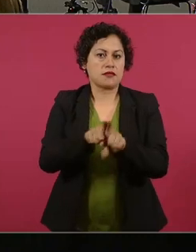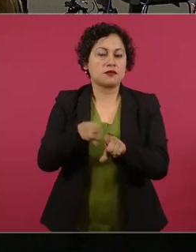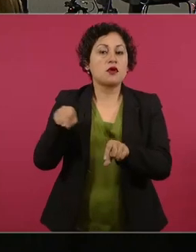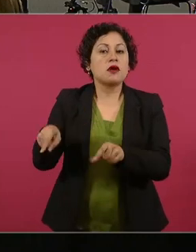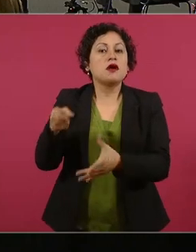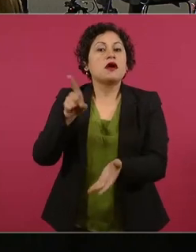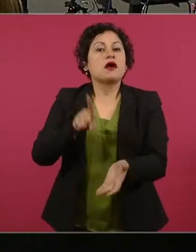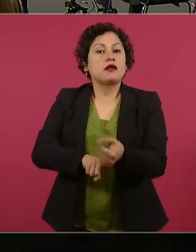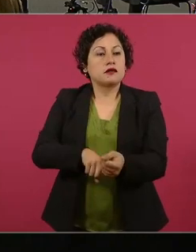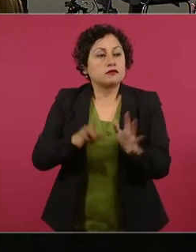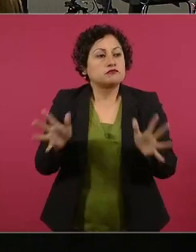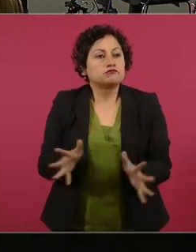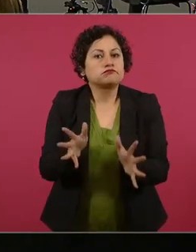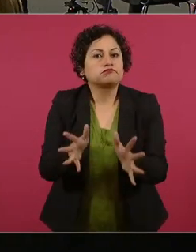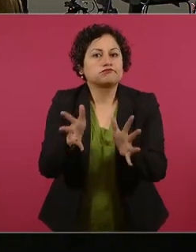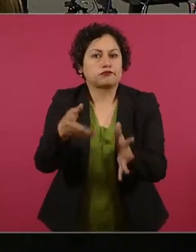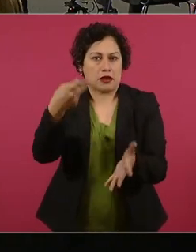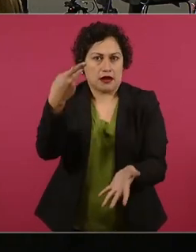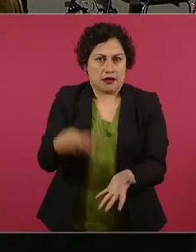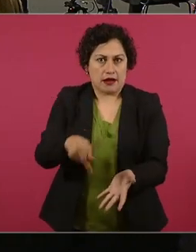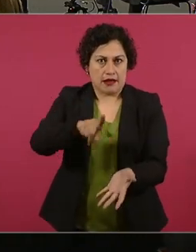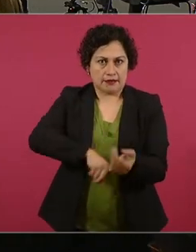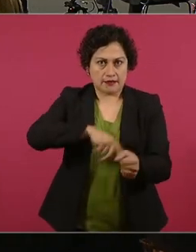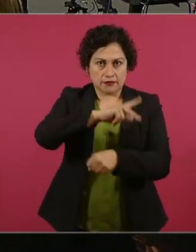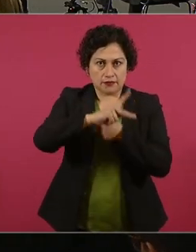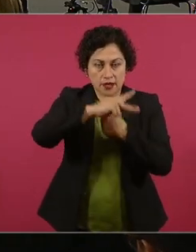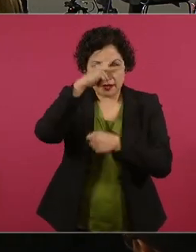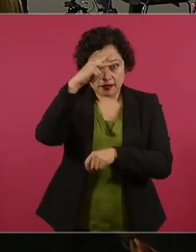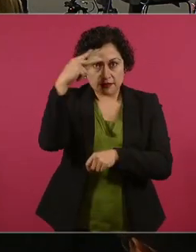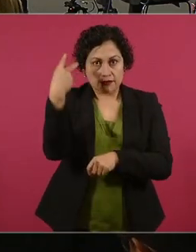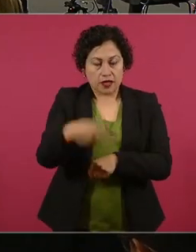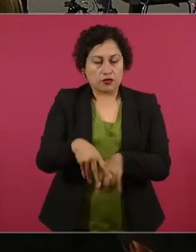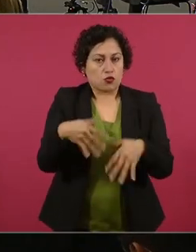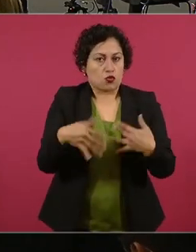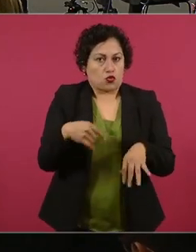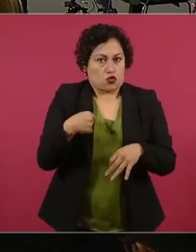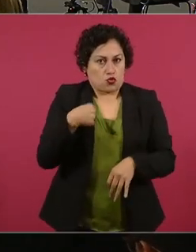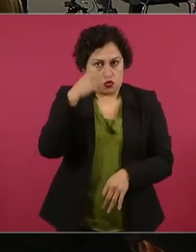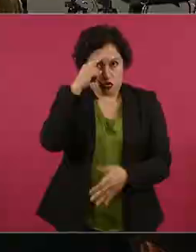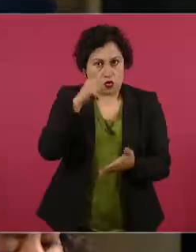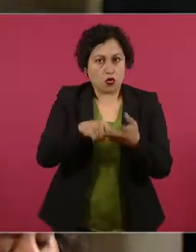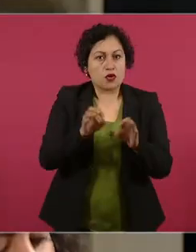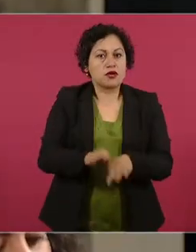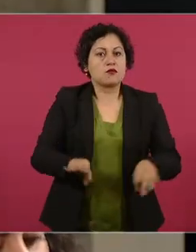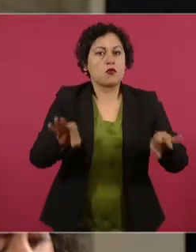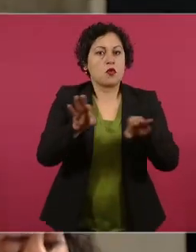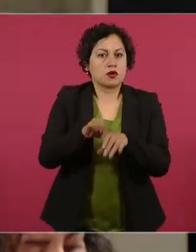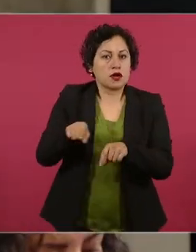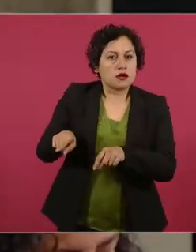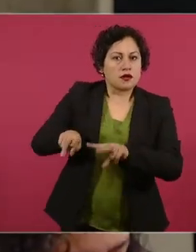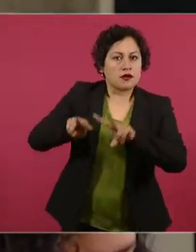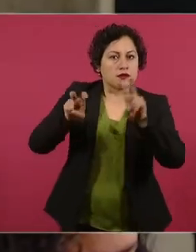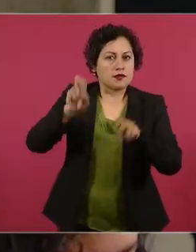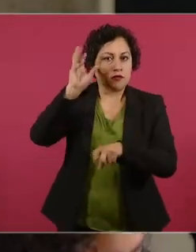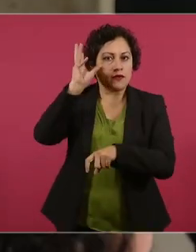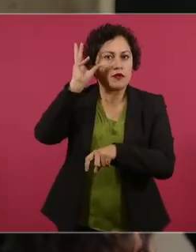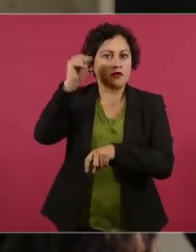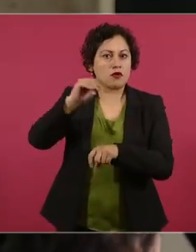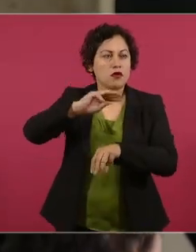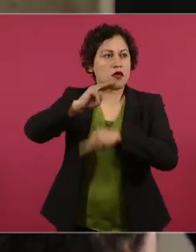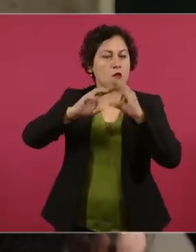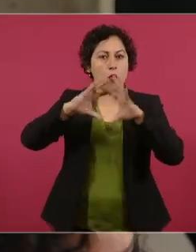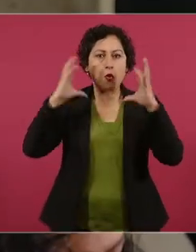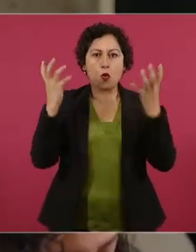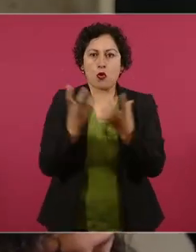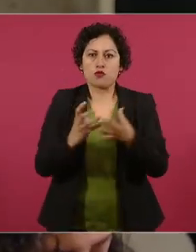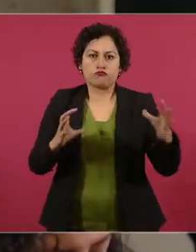de México, sobre todo considerando la importancia de estos sectores emergentes en la economía global y el potencial de México en esta industria